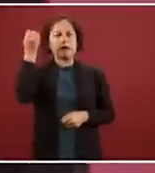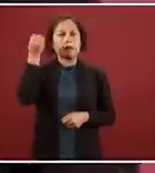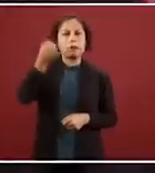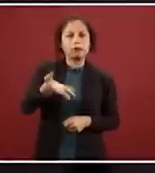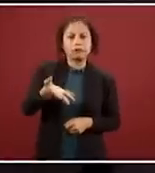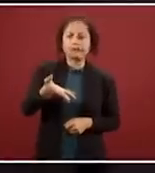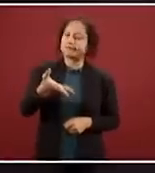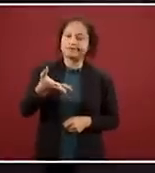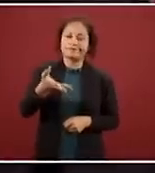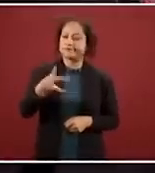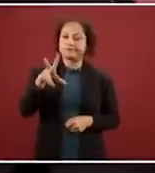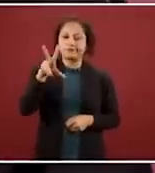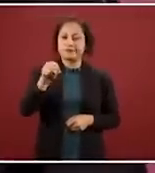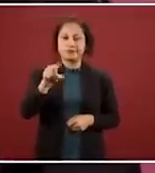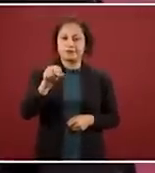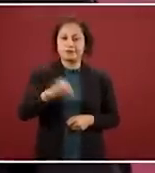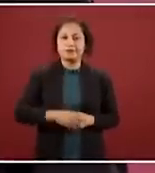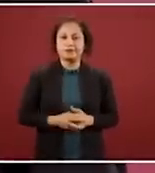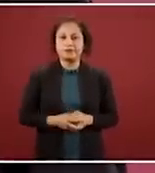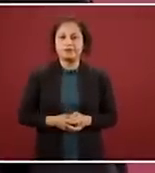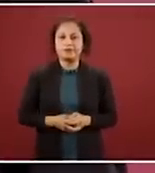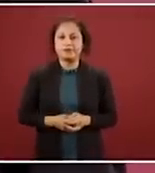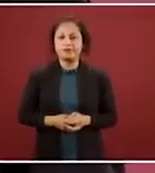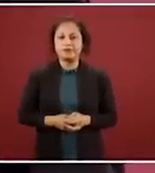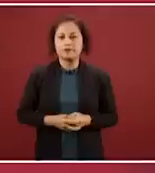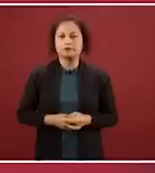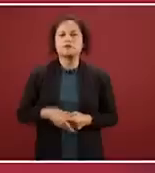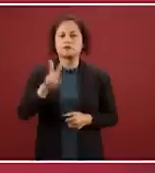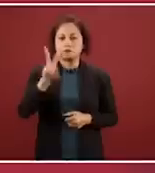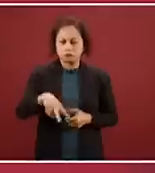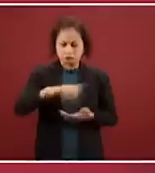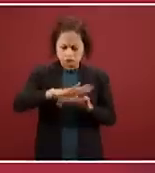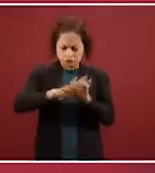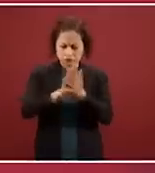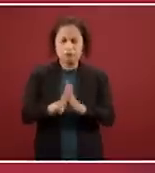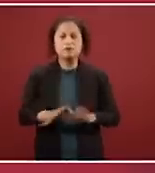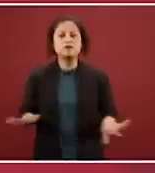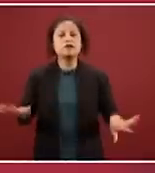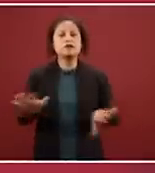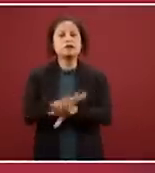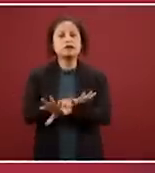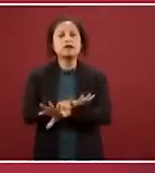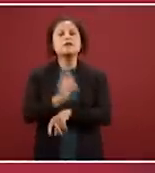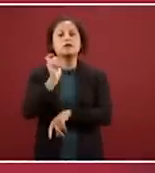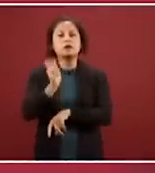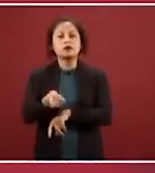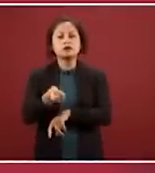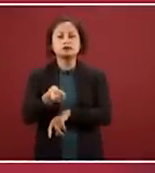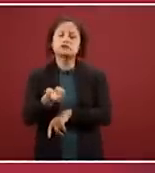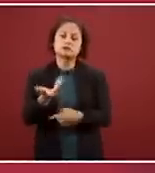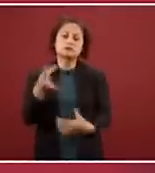es un asunto que tiene que ver más que nada con la congruencia.